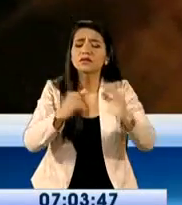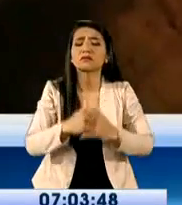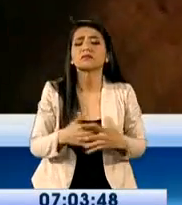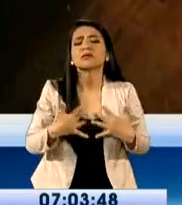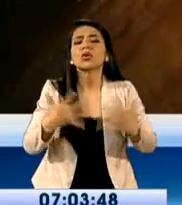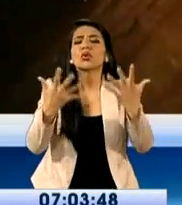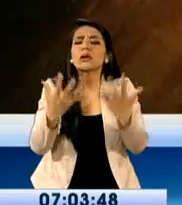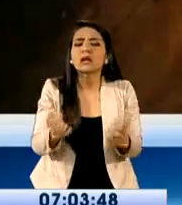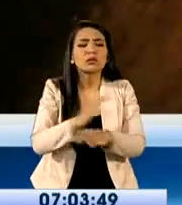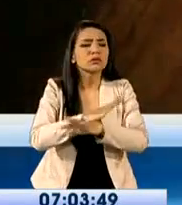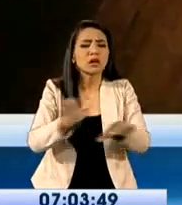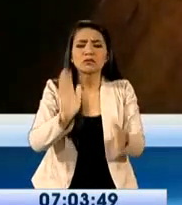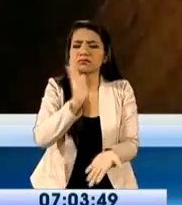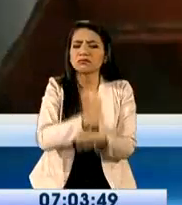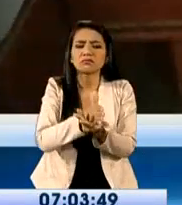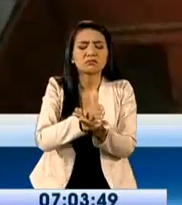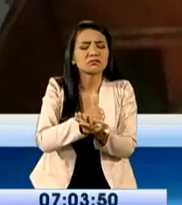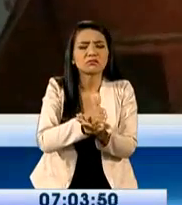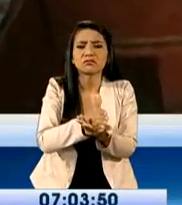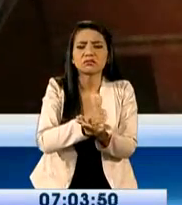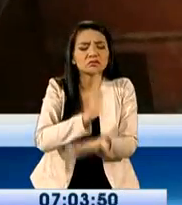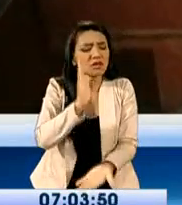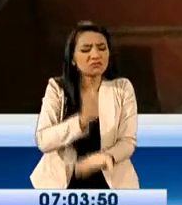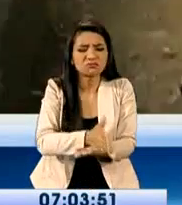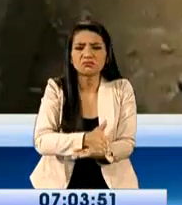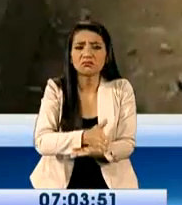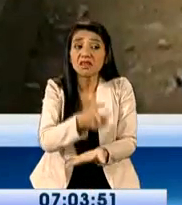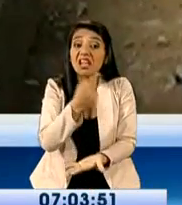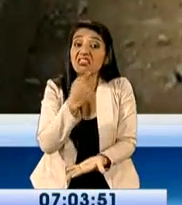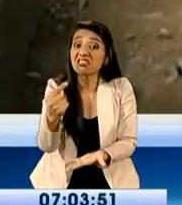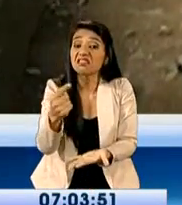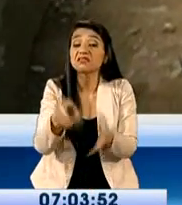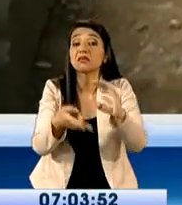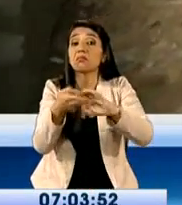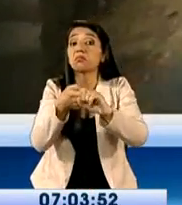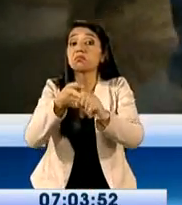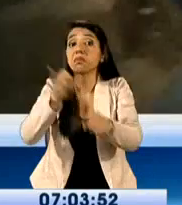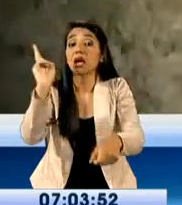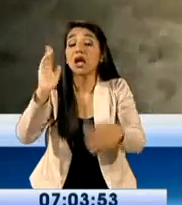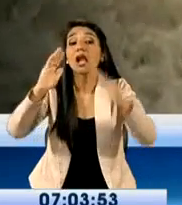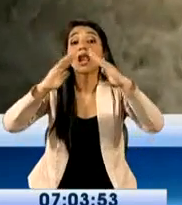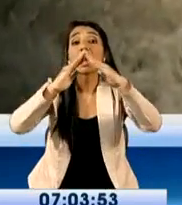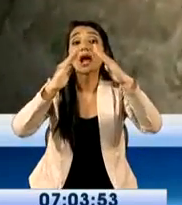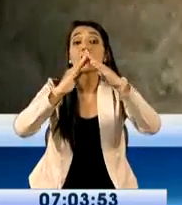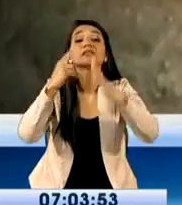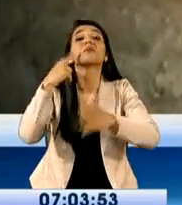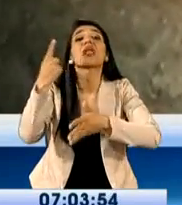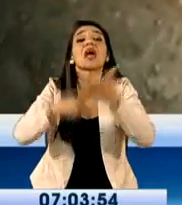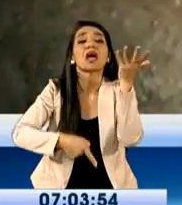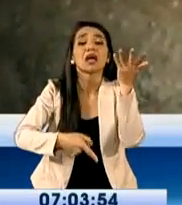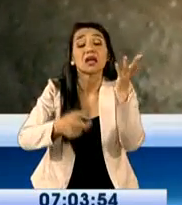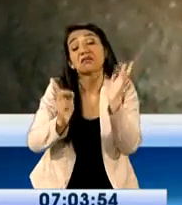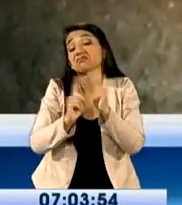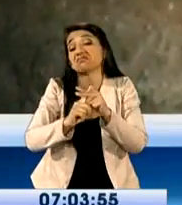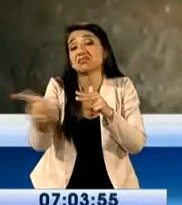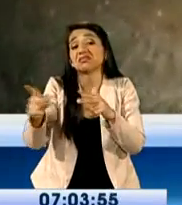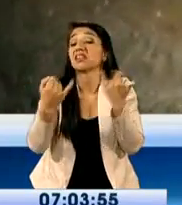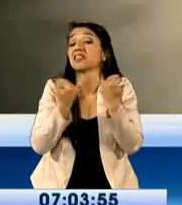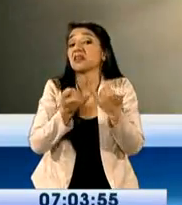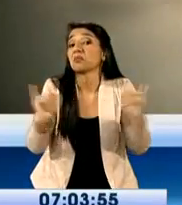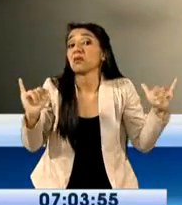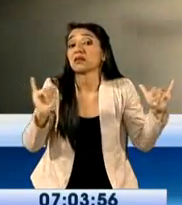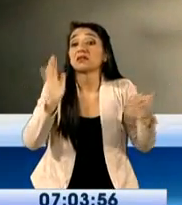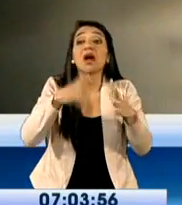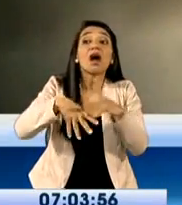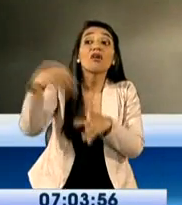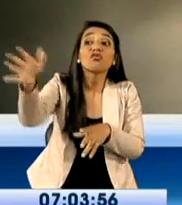cosas en el lugar de su tiempo y abandonar la casa, esta vez solo para crecer, pues allá afuera